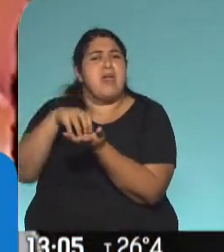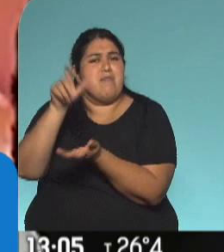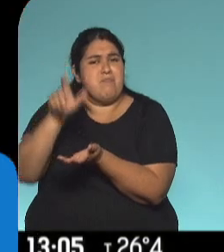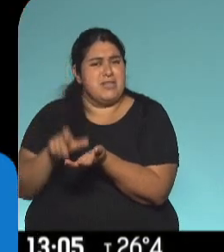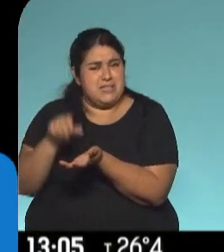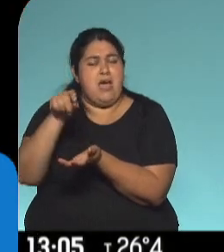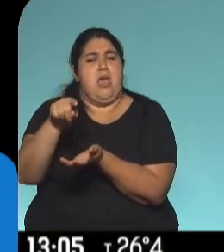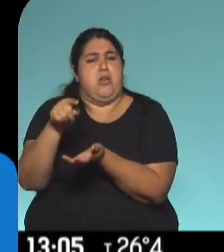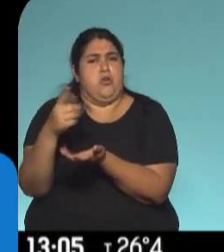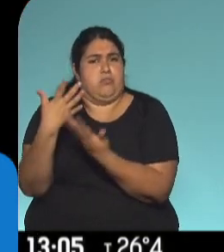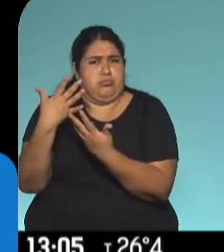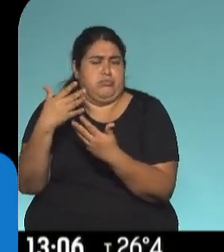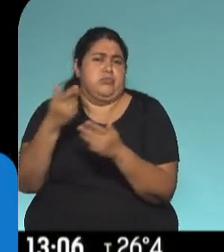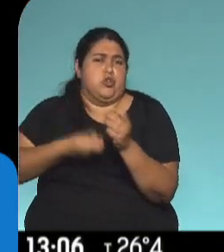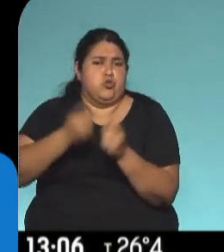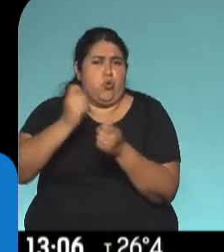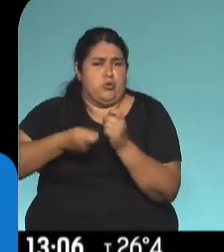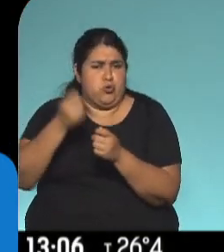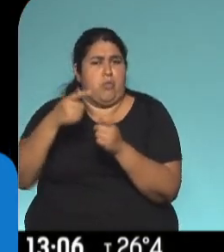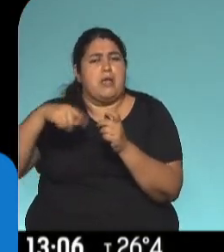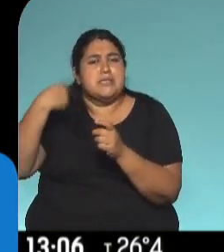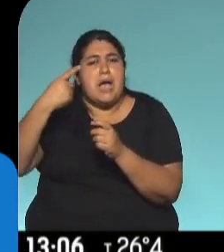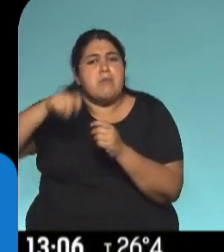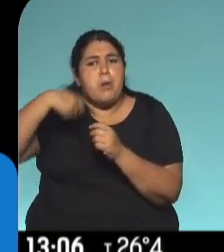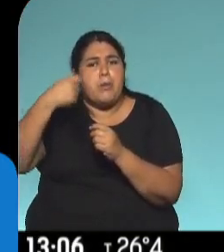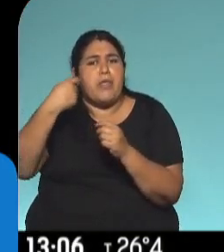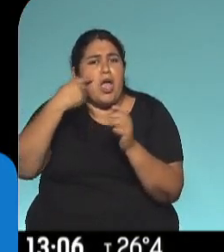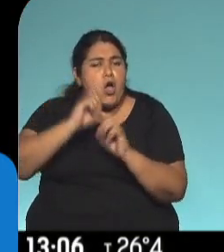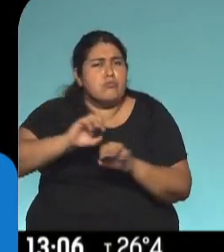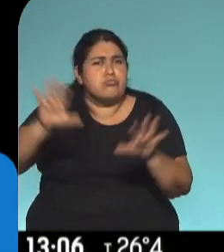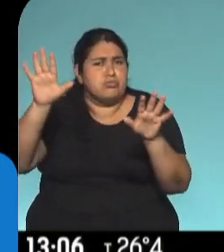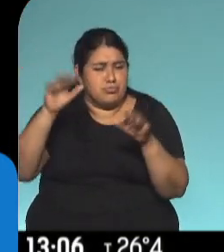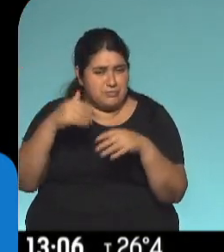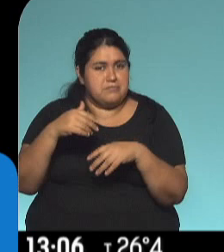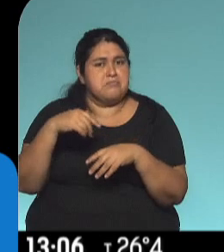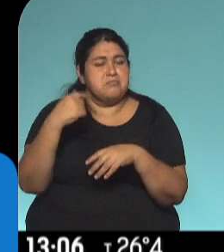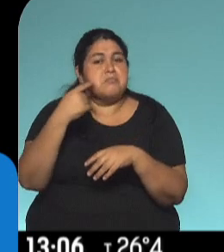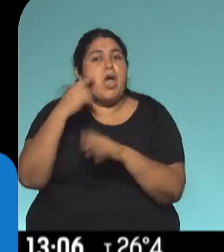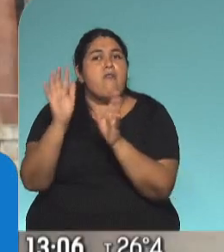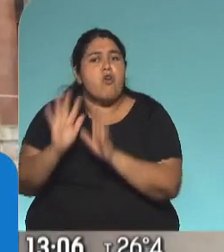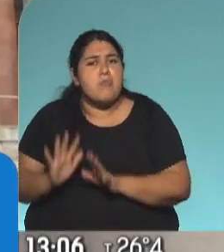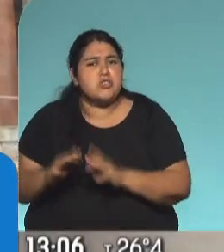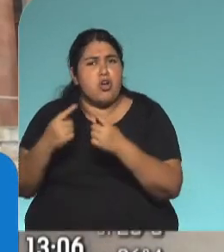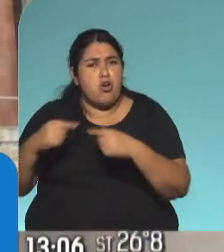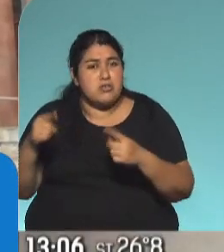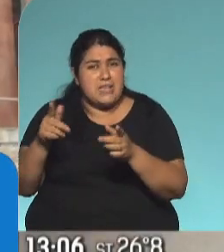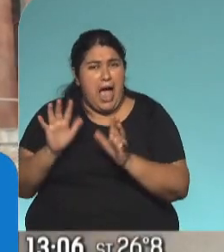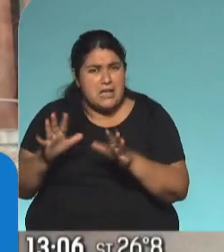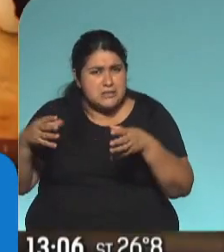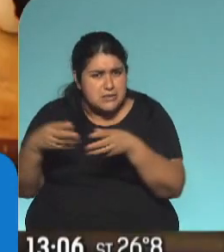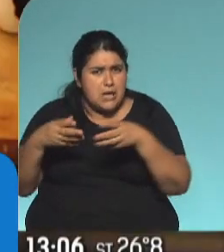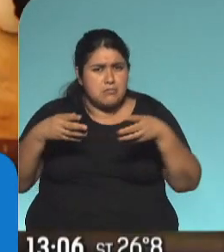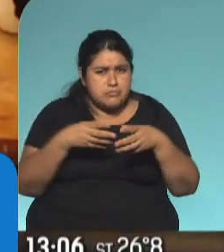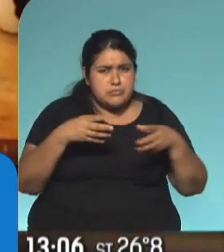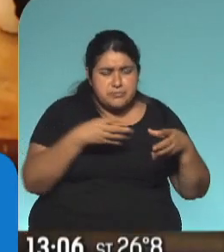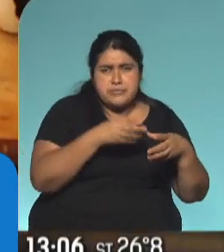en un fenómeno en las redes sociales por sus videos en TikTok. Ninguna formación logra así la mayoría